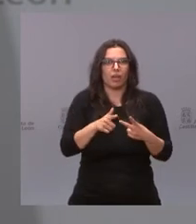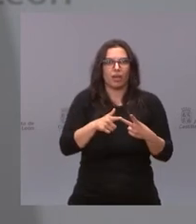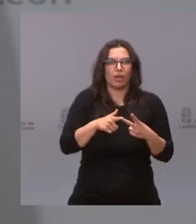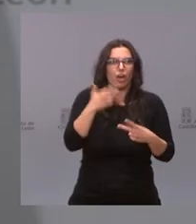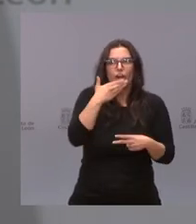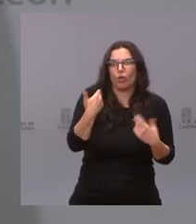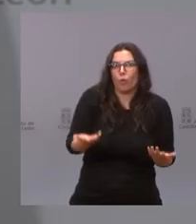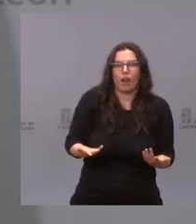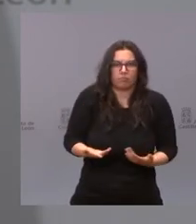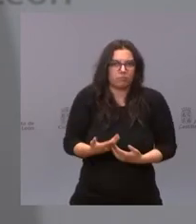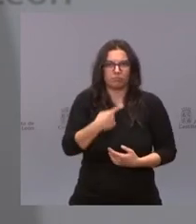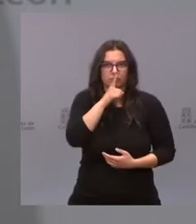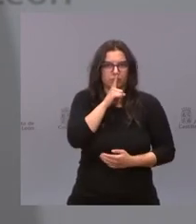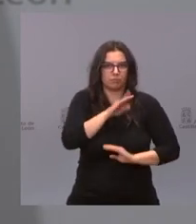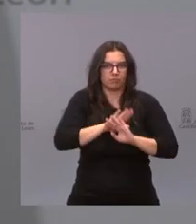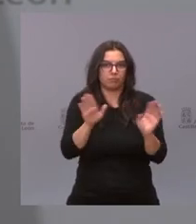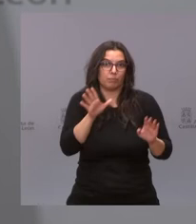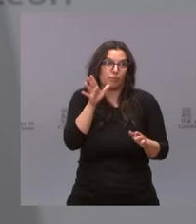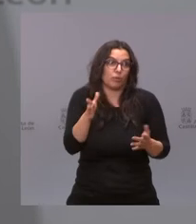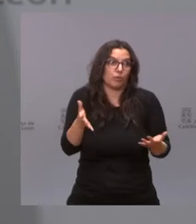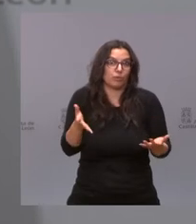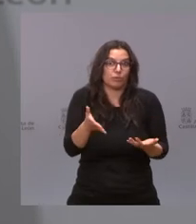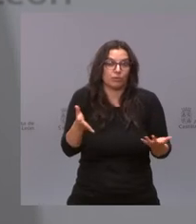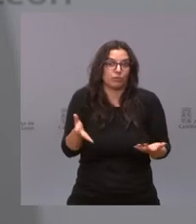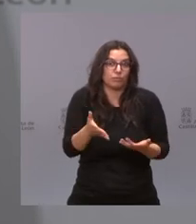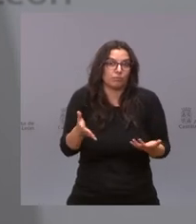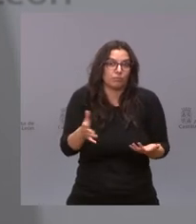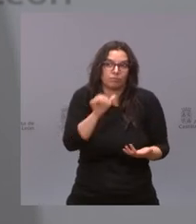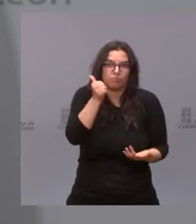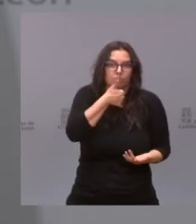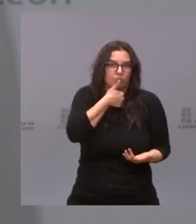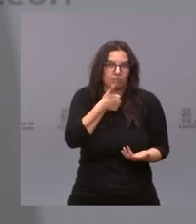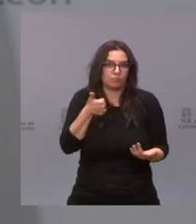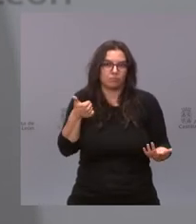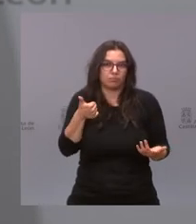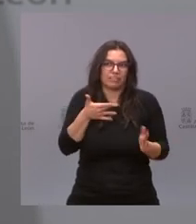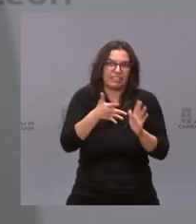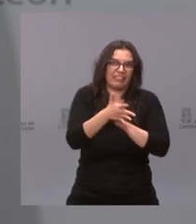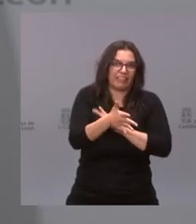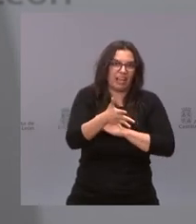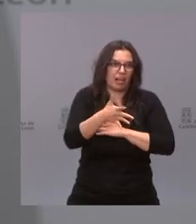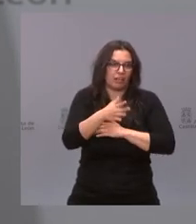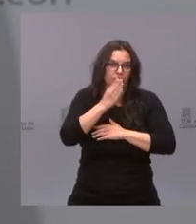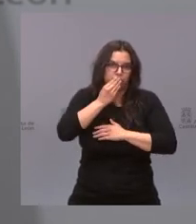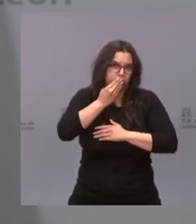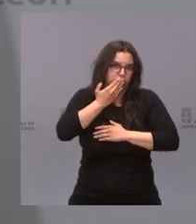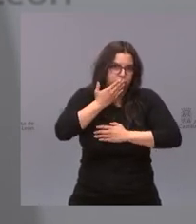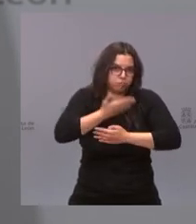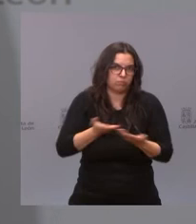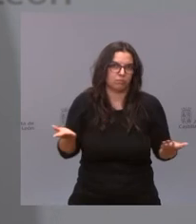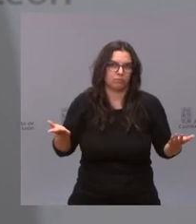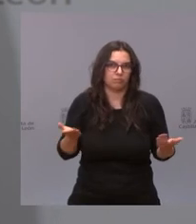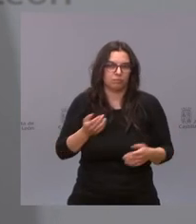colegio, porque vamos, sería el colmo del absurdo.